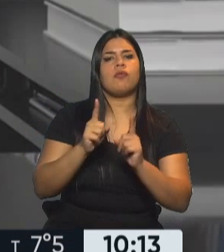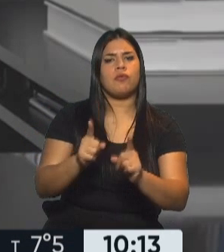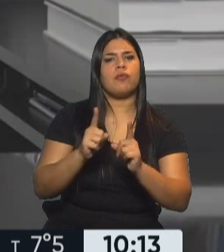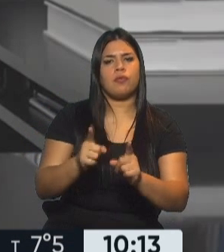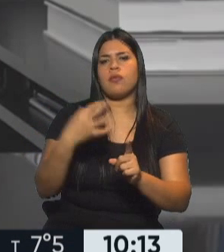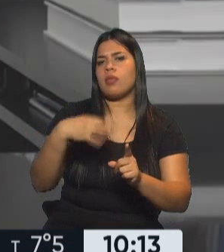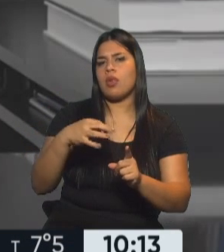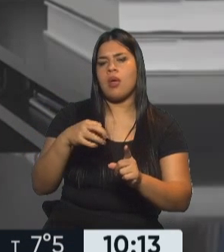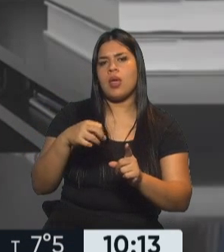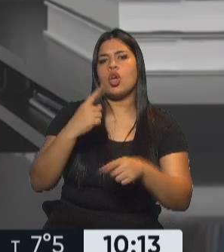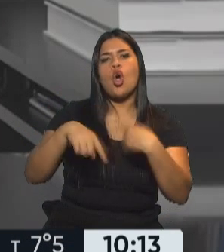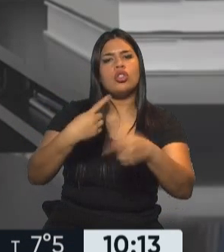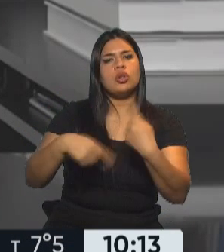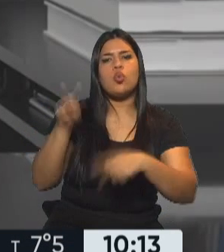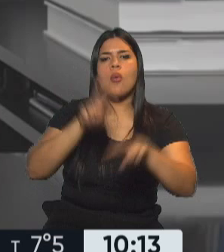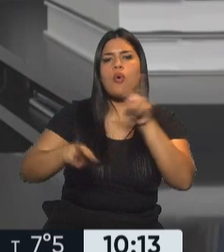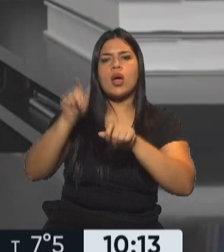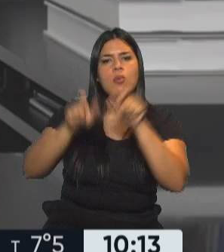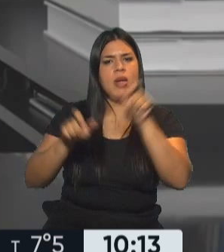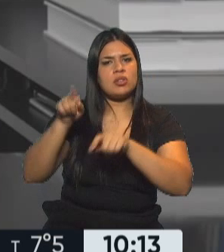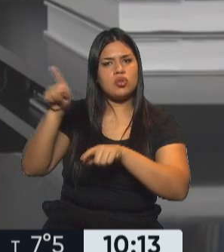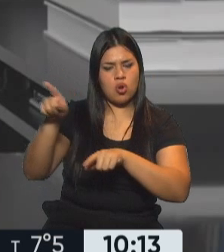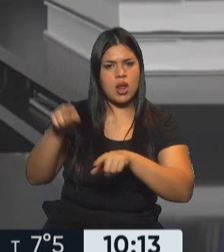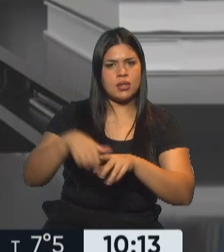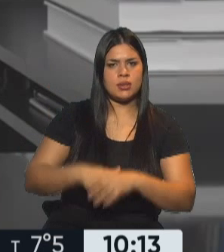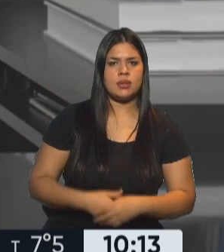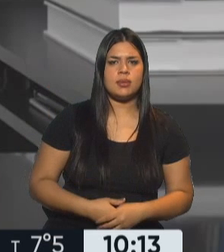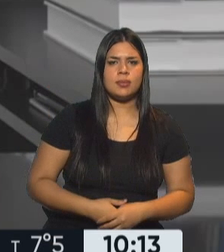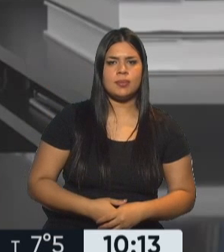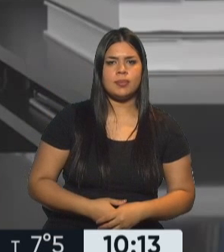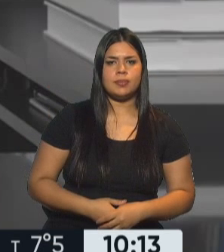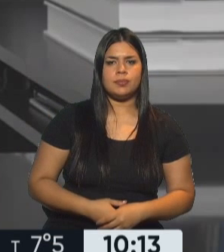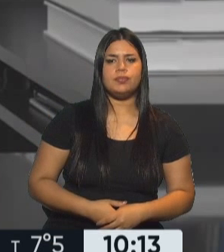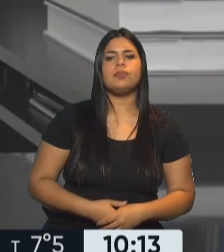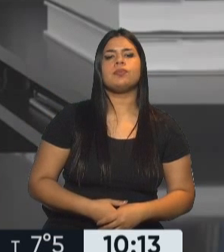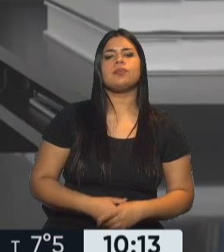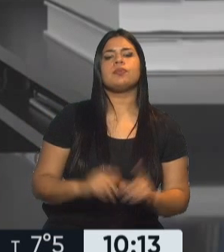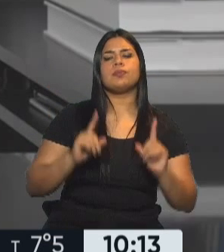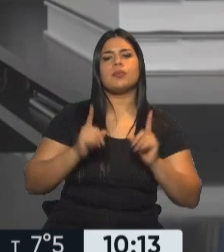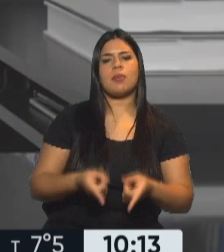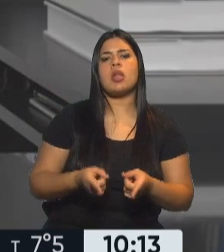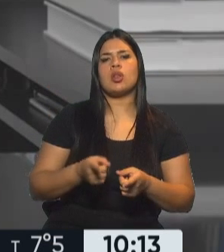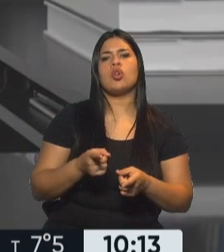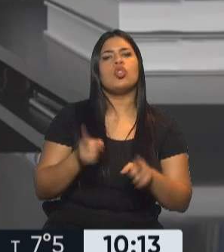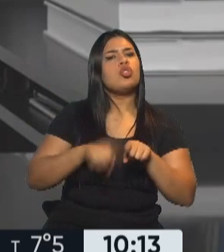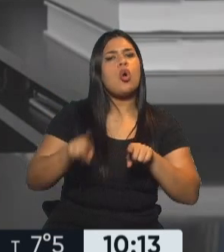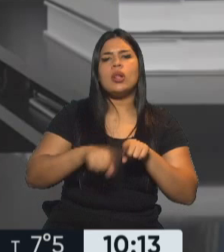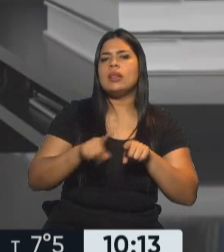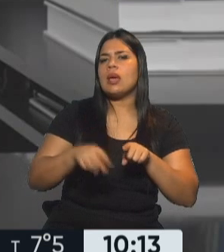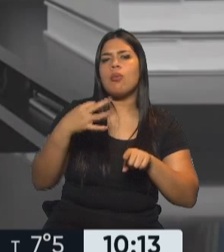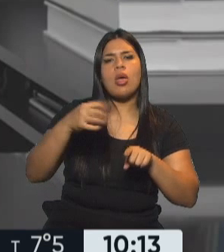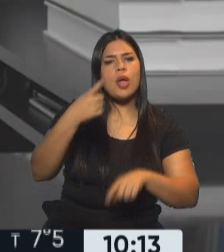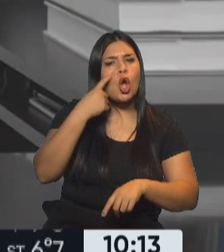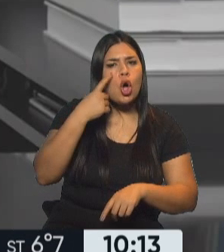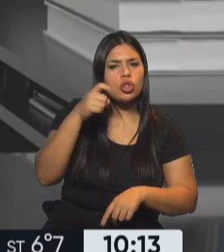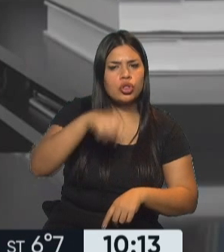captura y a la Cancillería Argentina, que realice un monitoreo permanente, que permita